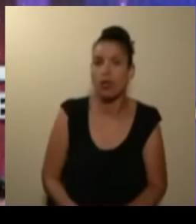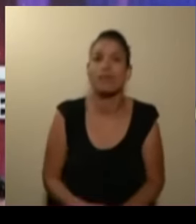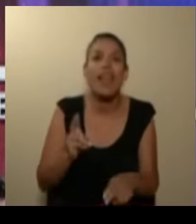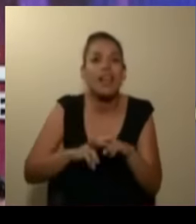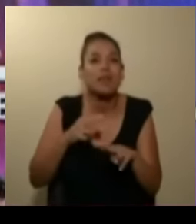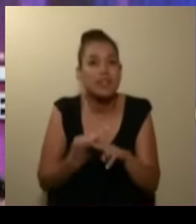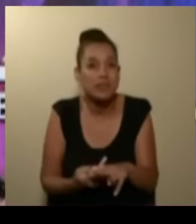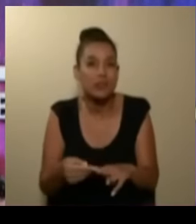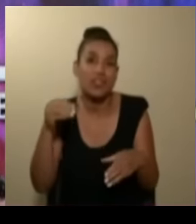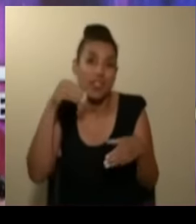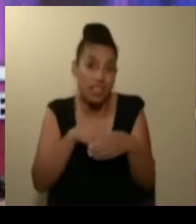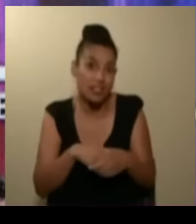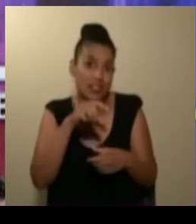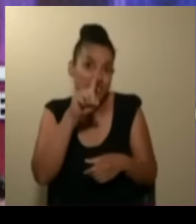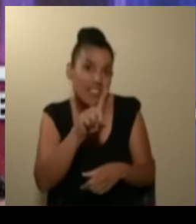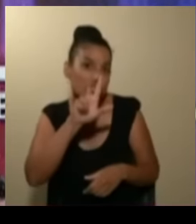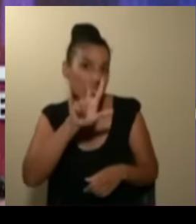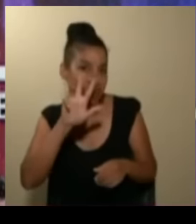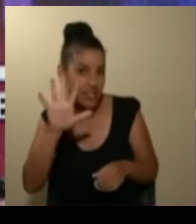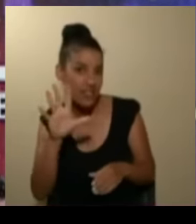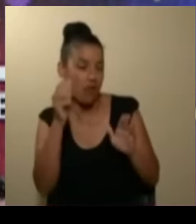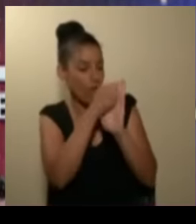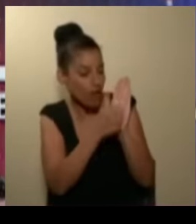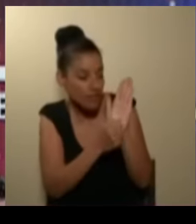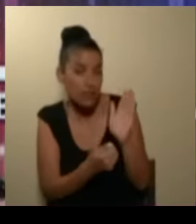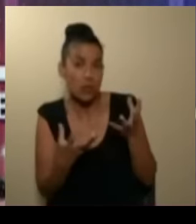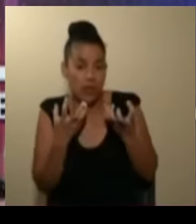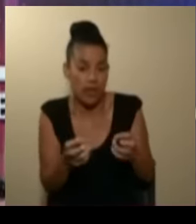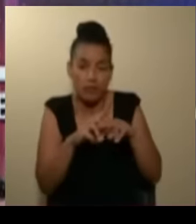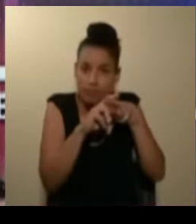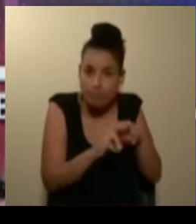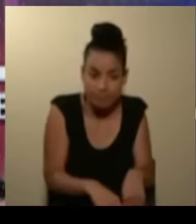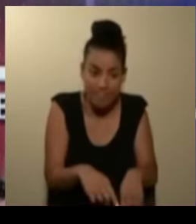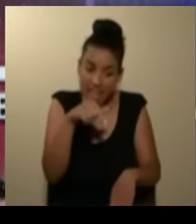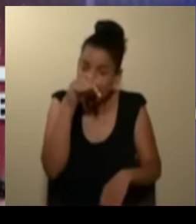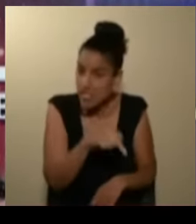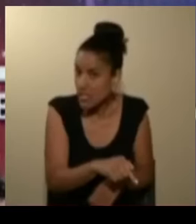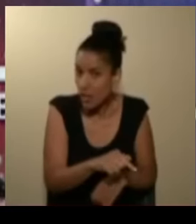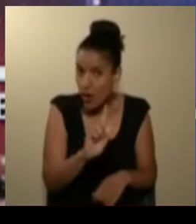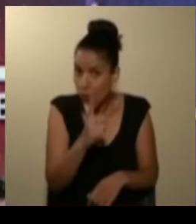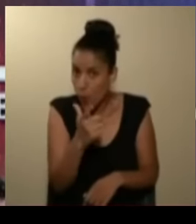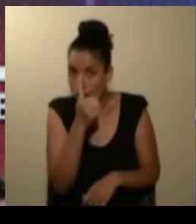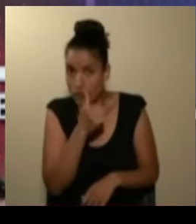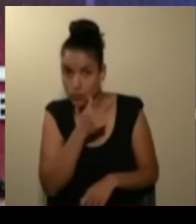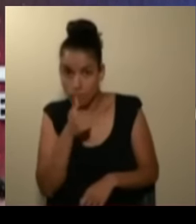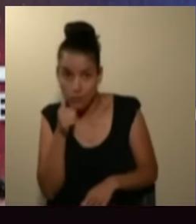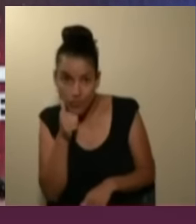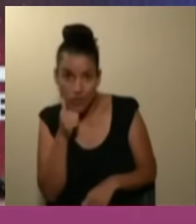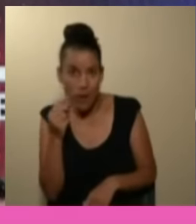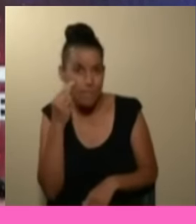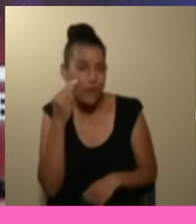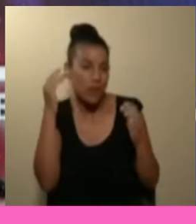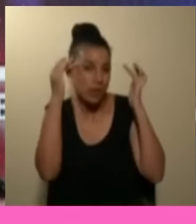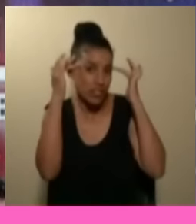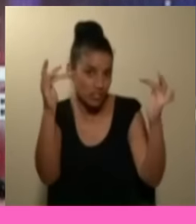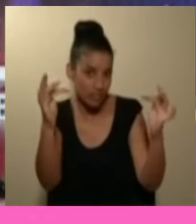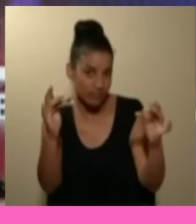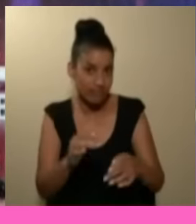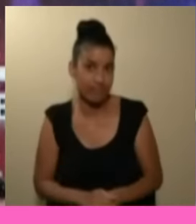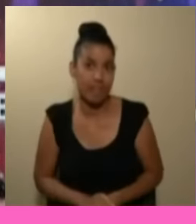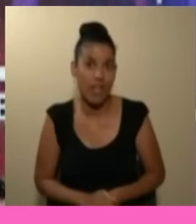135 artículos que queremos impugnar, allí no se solucionan los problemas de la educación, se perjudica a